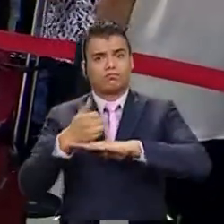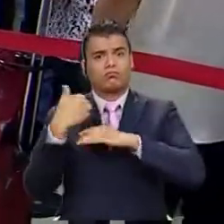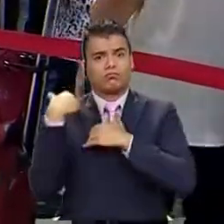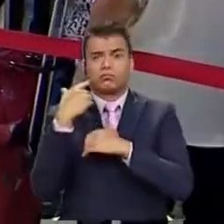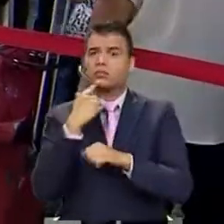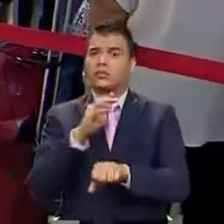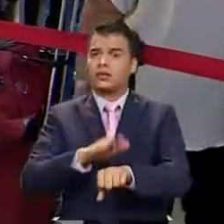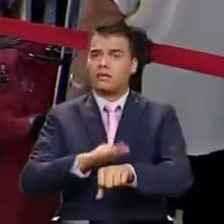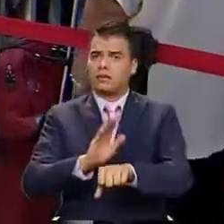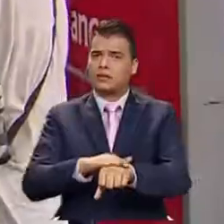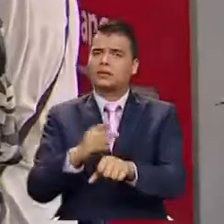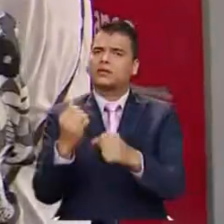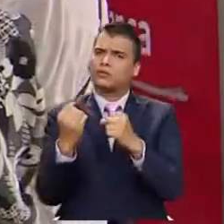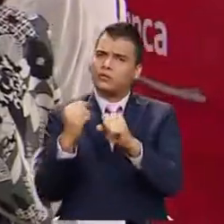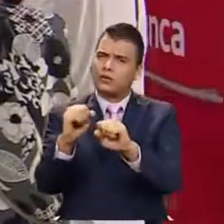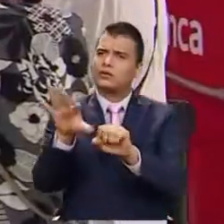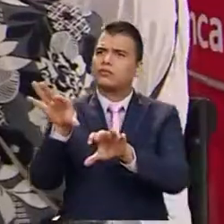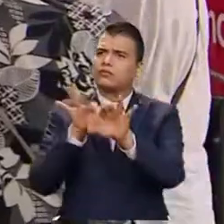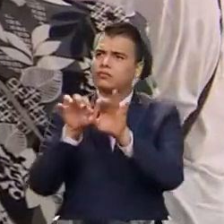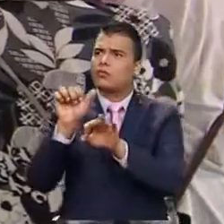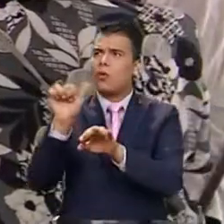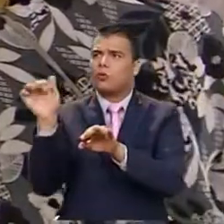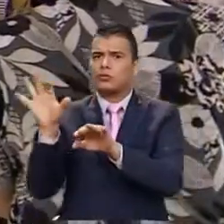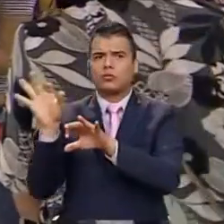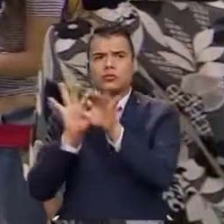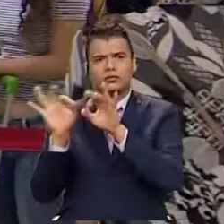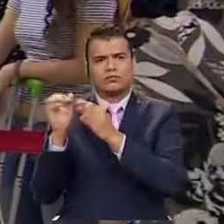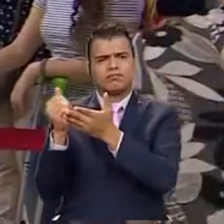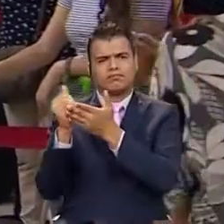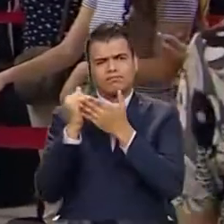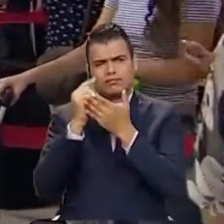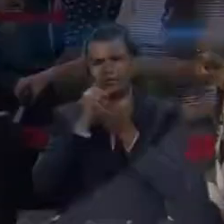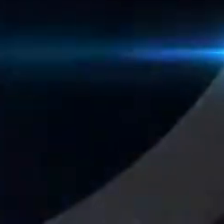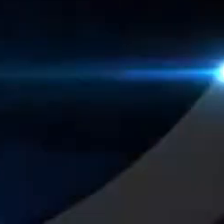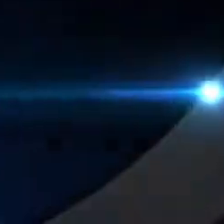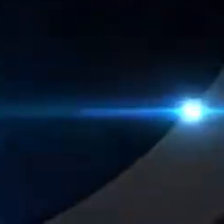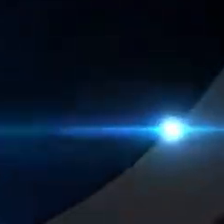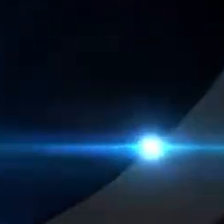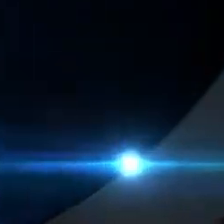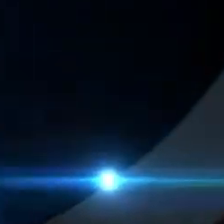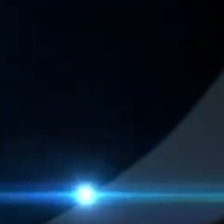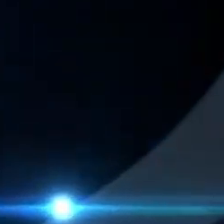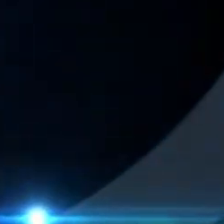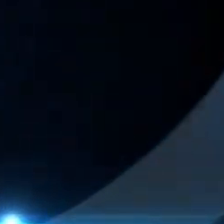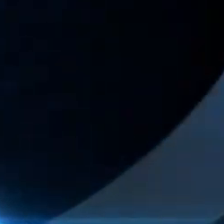ha hecho varios intentos para contratar pilotos que les ayuden a resolver la crisis.